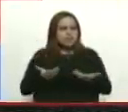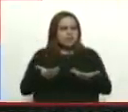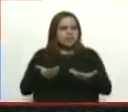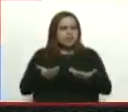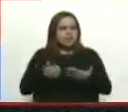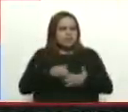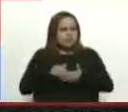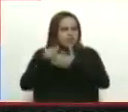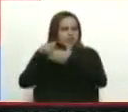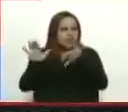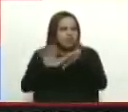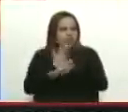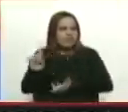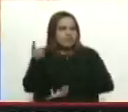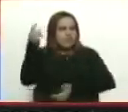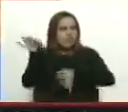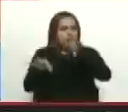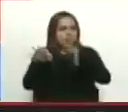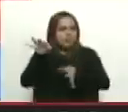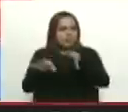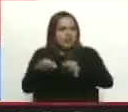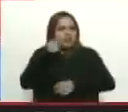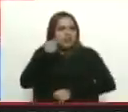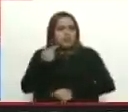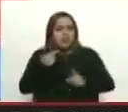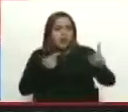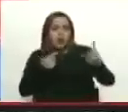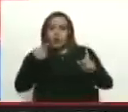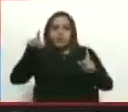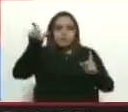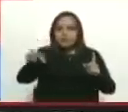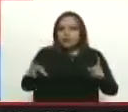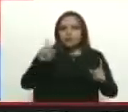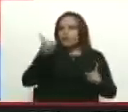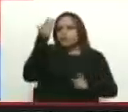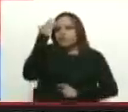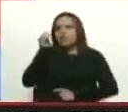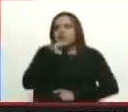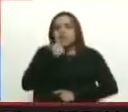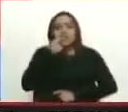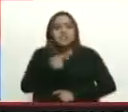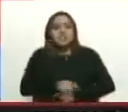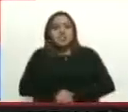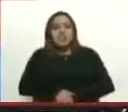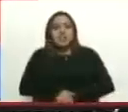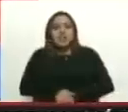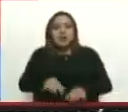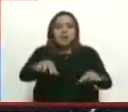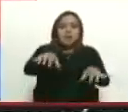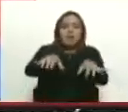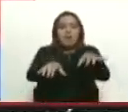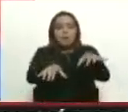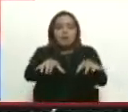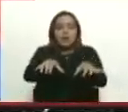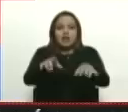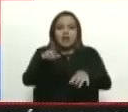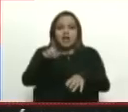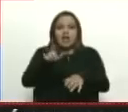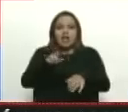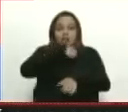de Primero Justicia, que le dice a alguien, yo no sé a quién, de verdad no sé a quién, le dice, momia turquesa.